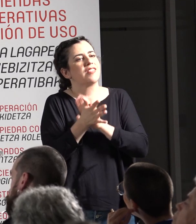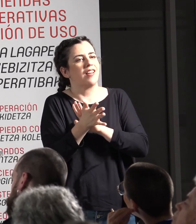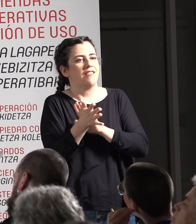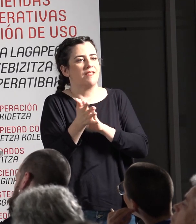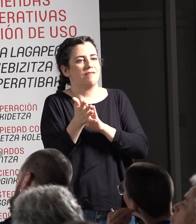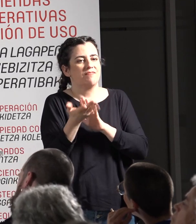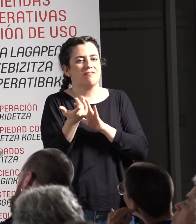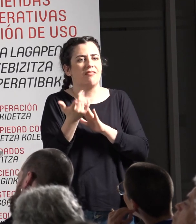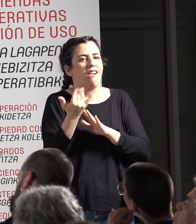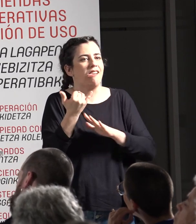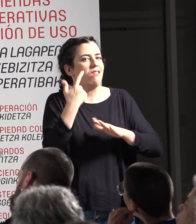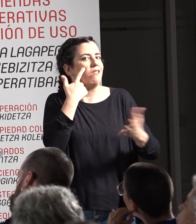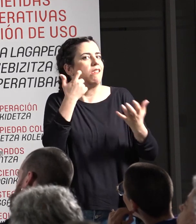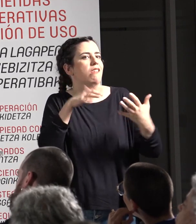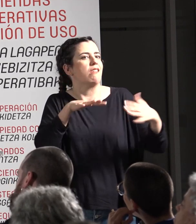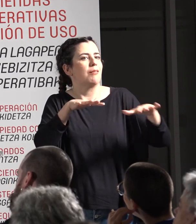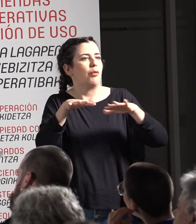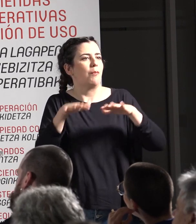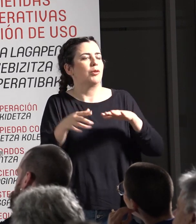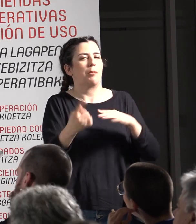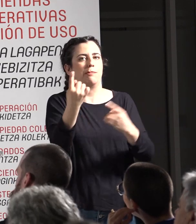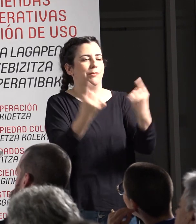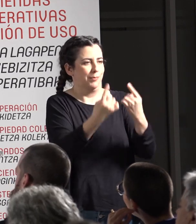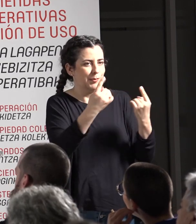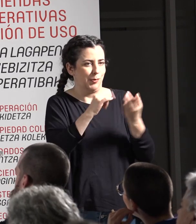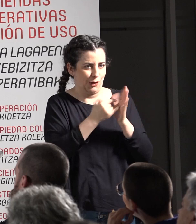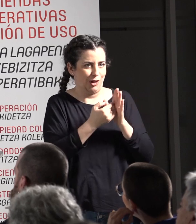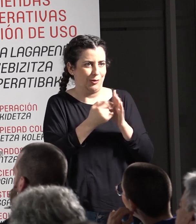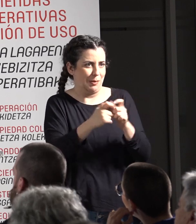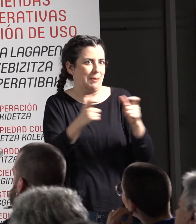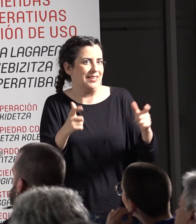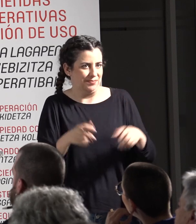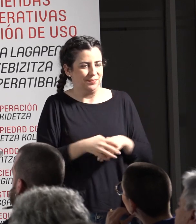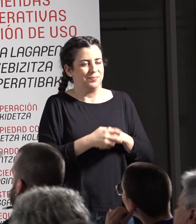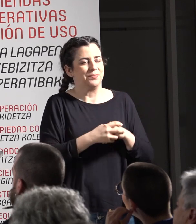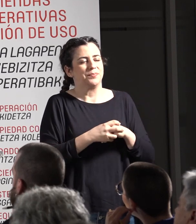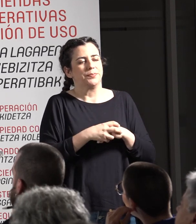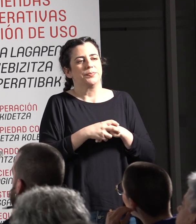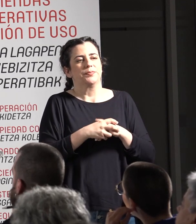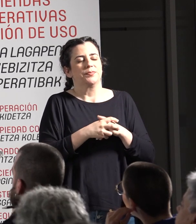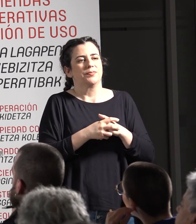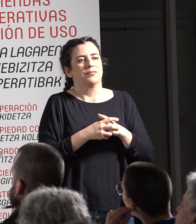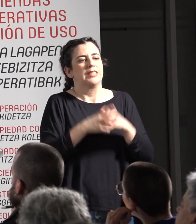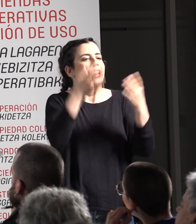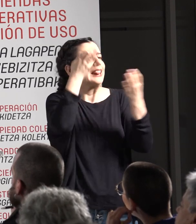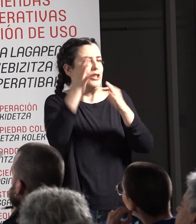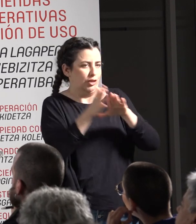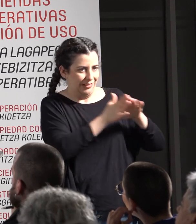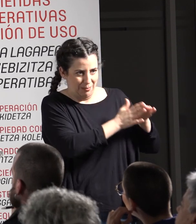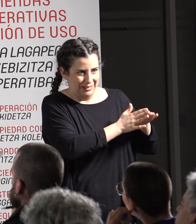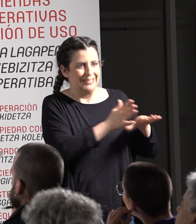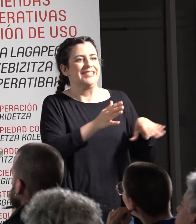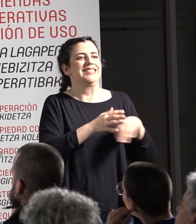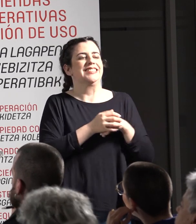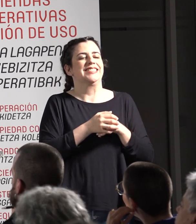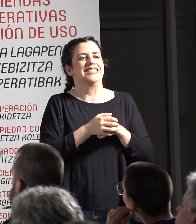un importante movimiento en este tipo de proyectos. Y más allá de números, os quería comentar que